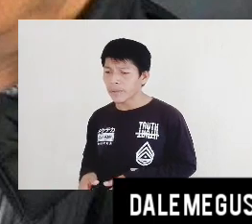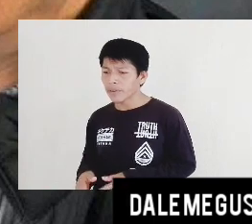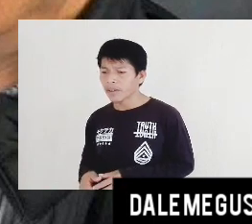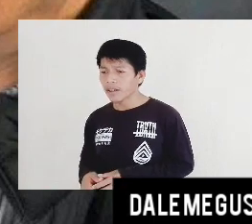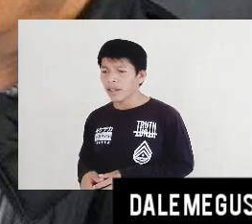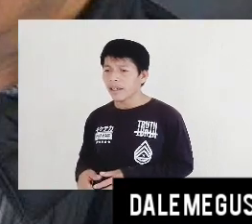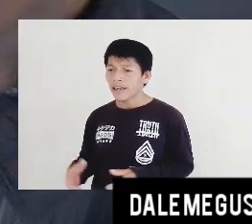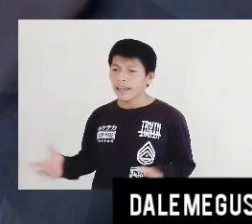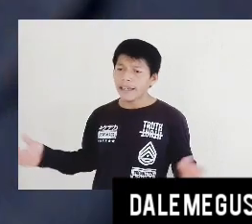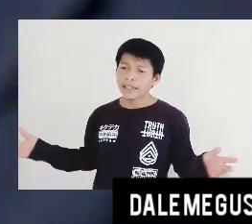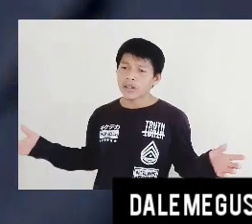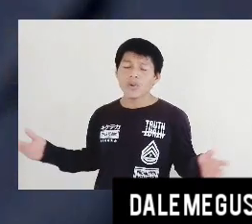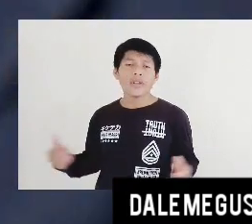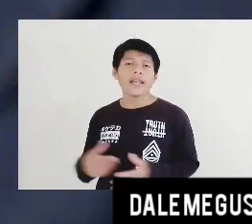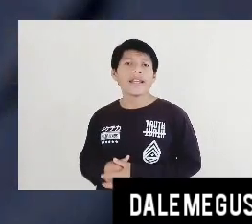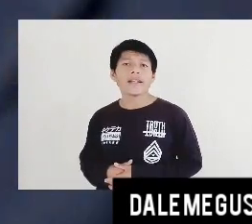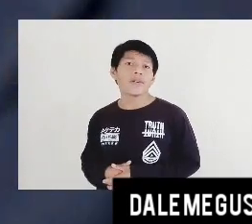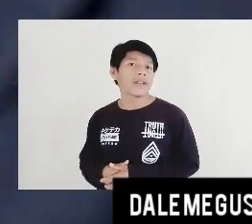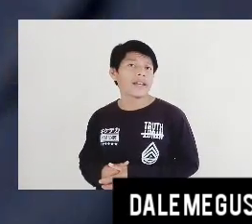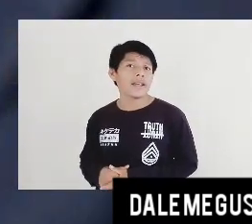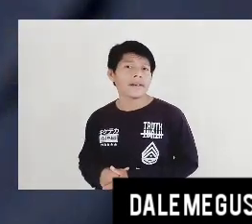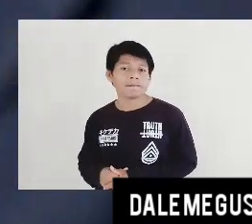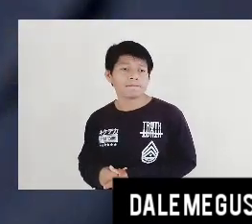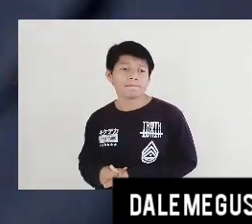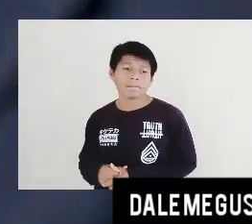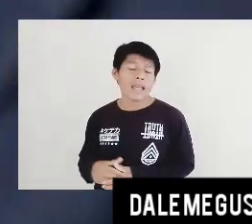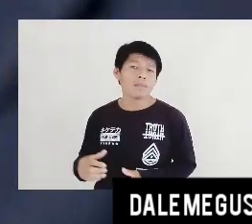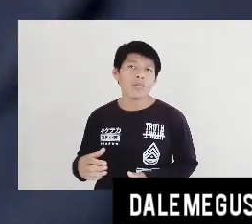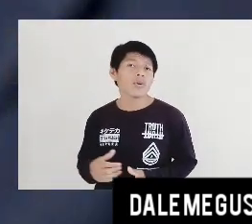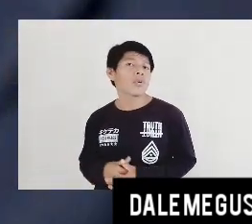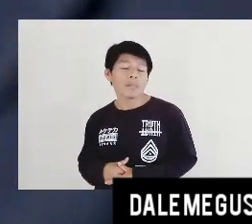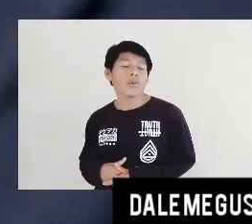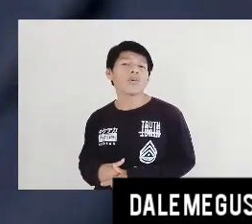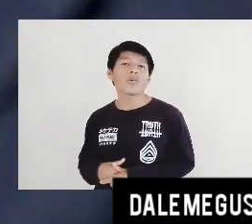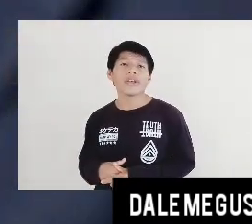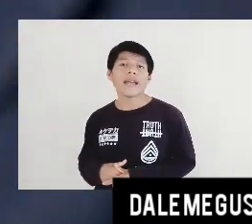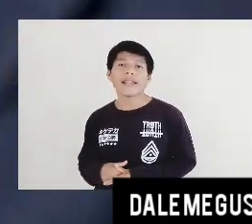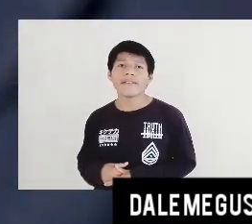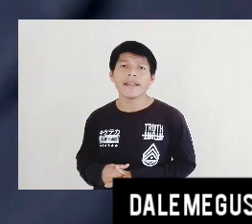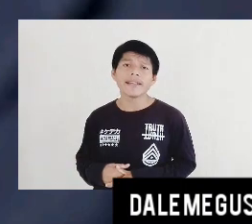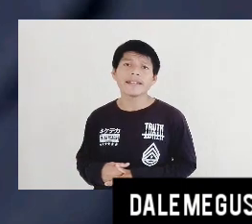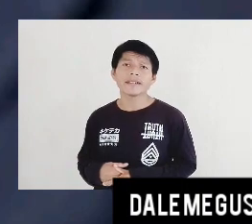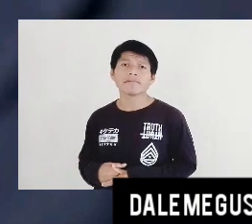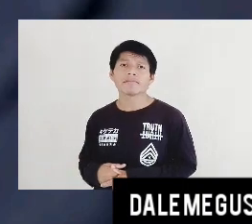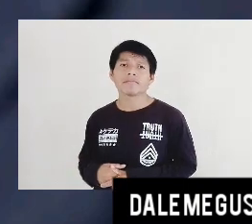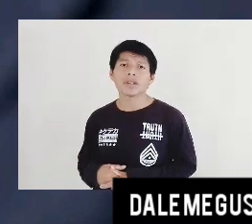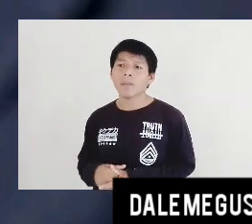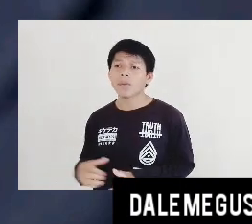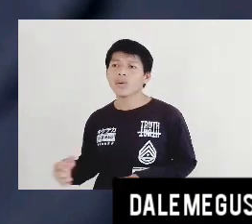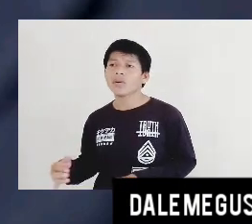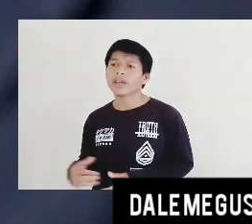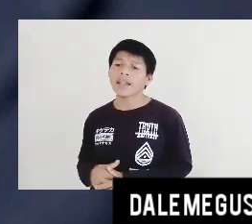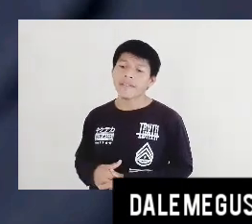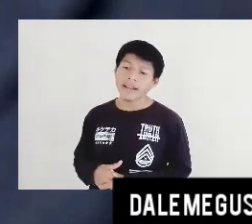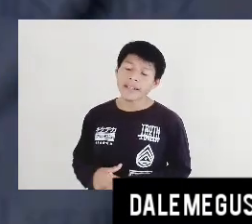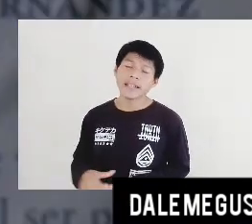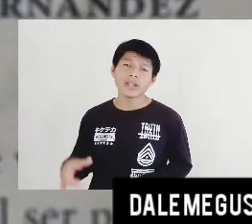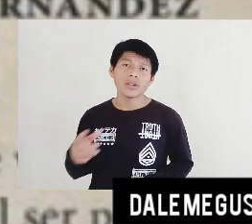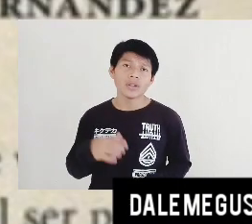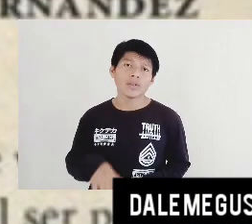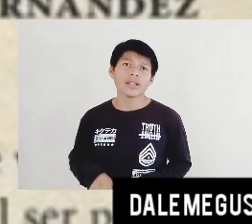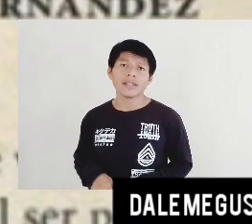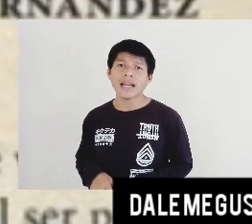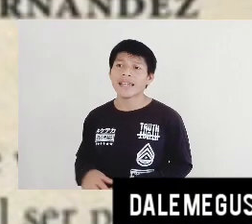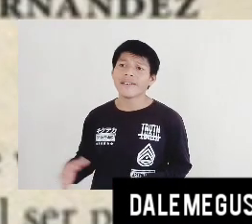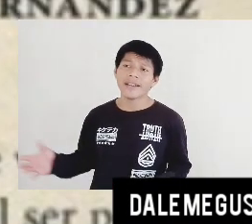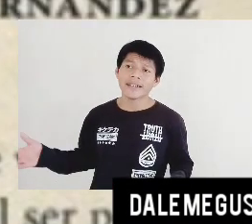en este libro es lo de el prólogo de Anabel Hernández. El prólogo de Anabel Hernández,